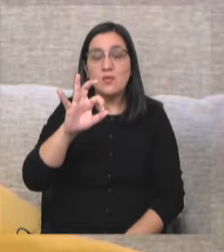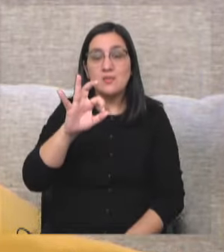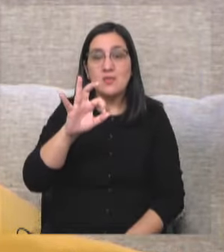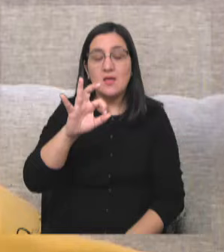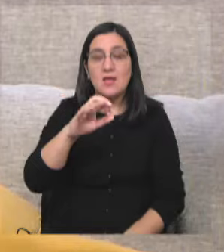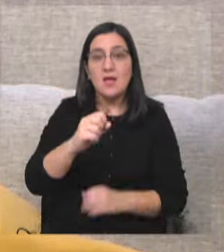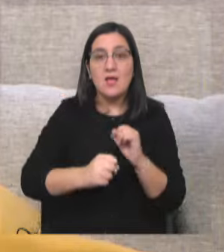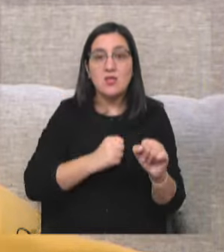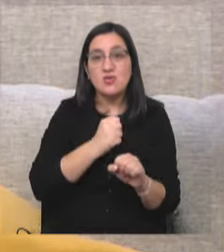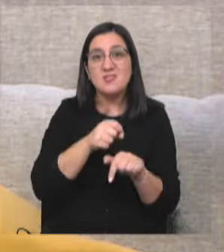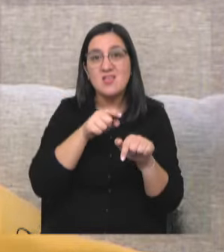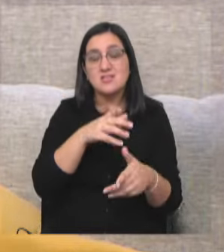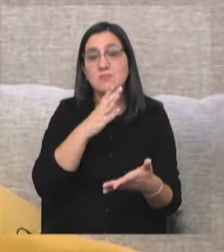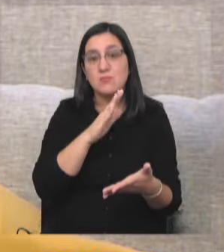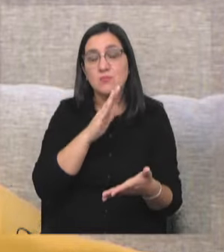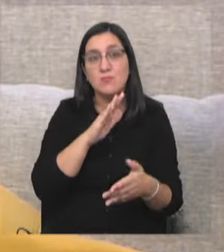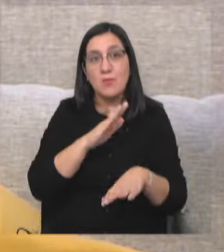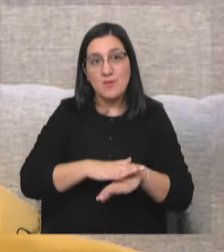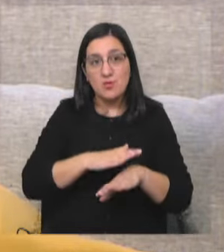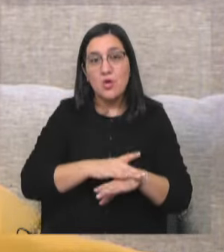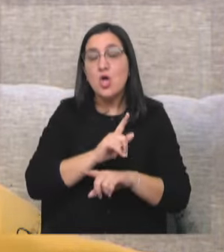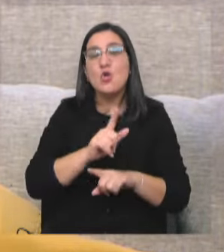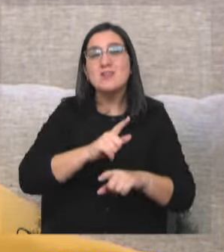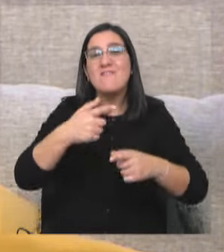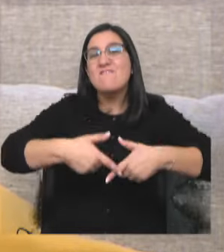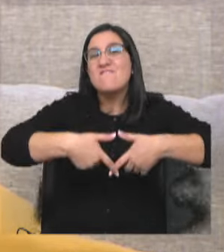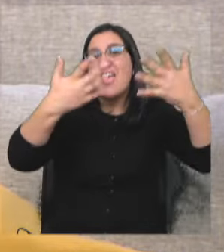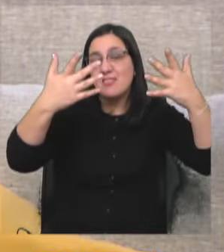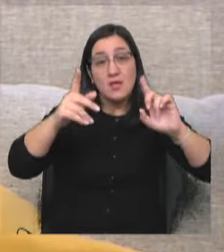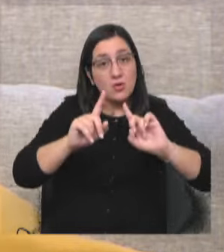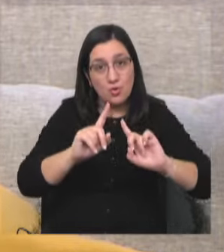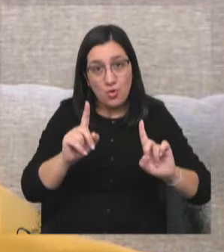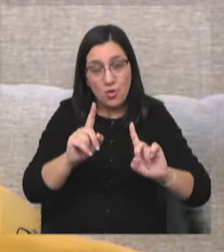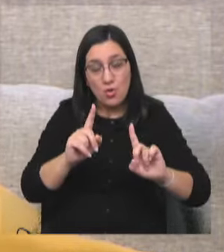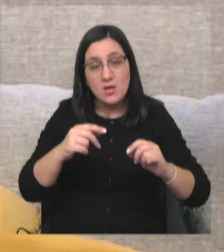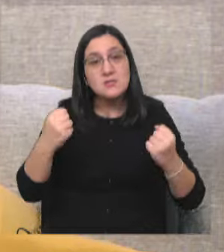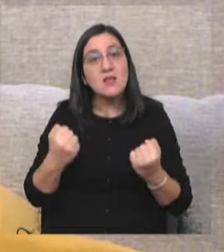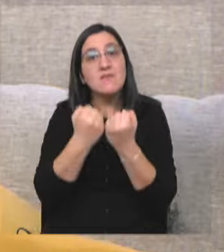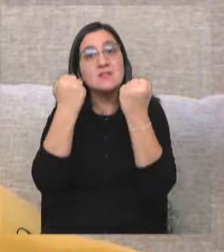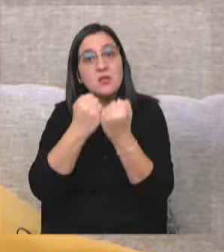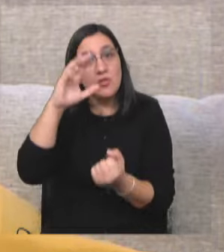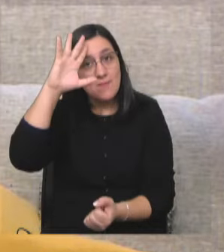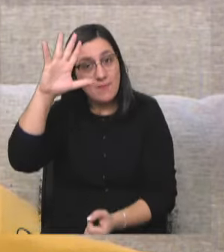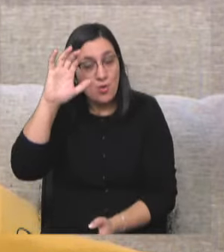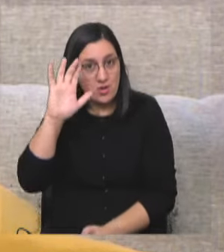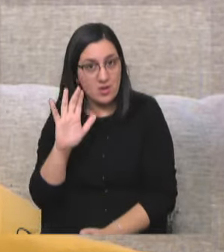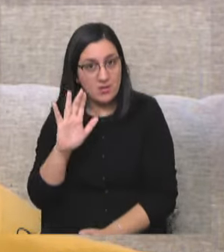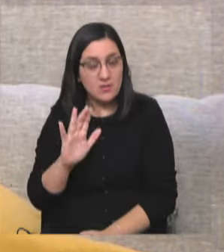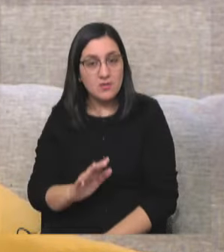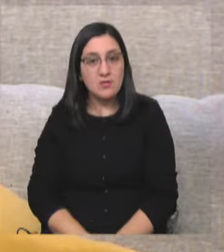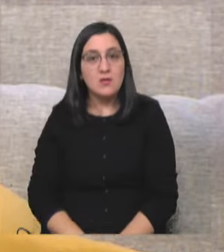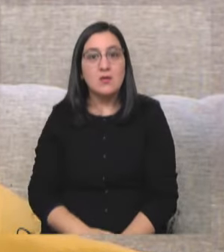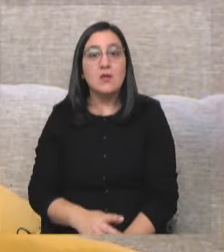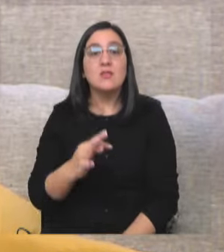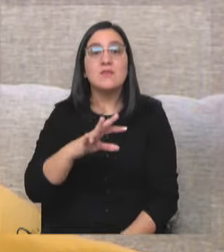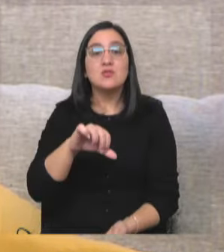años de ese momento. Y cuando digo celebración, es celebración de la memoria, por supuesto que es algo nefasto que ocurrió. Nuestro canal